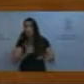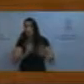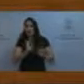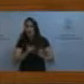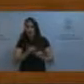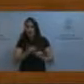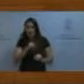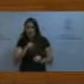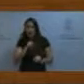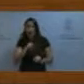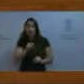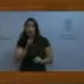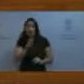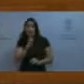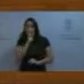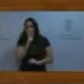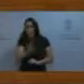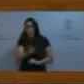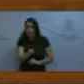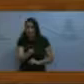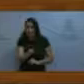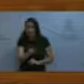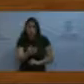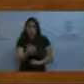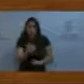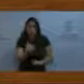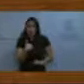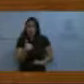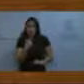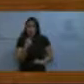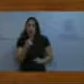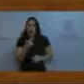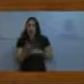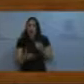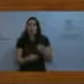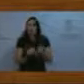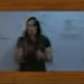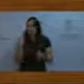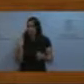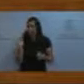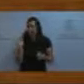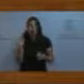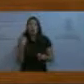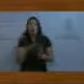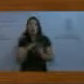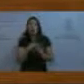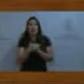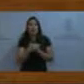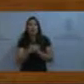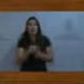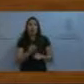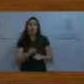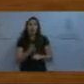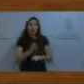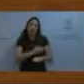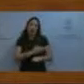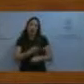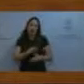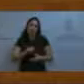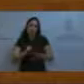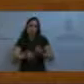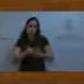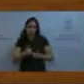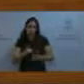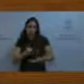causa directa, y les hablo de hechos recientes, de entrar en la situación de preconcurso de acreedores. Yo no sé